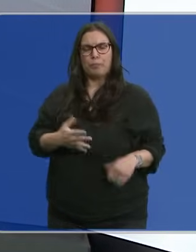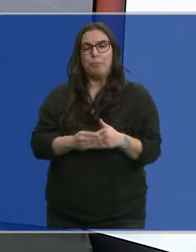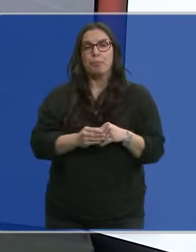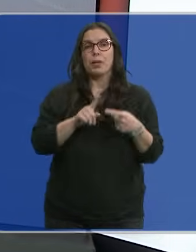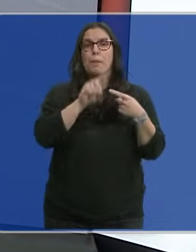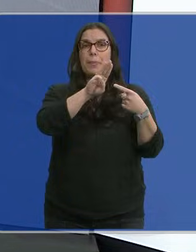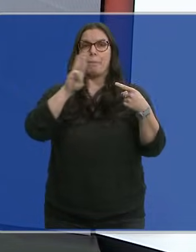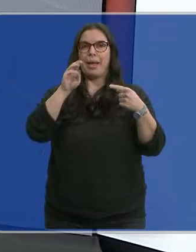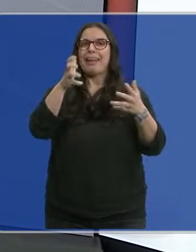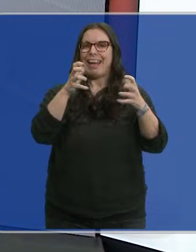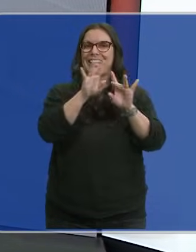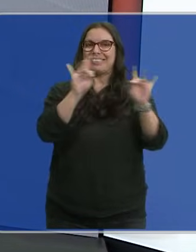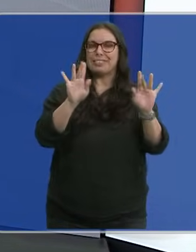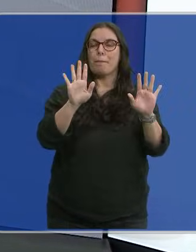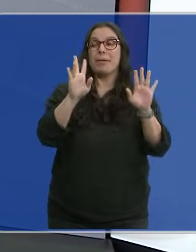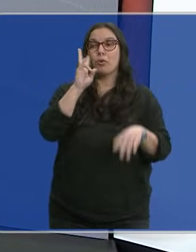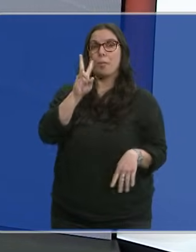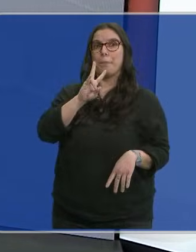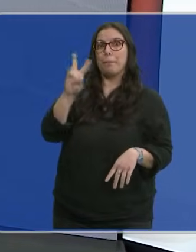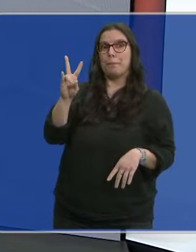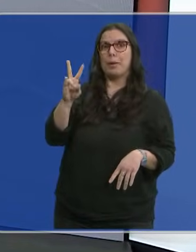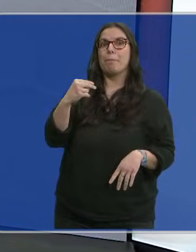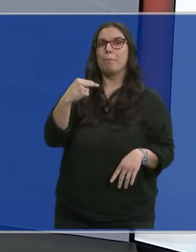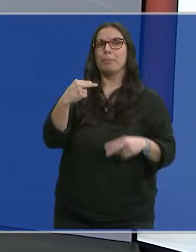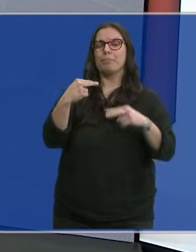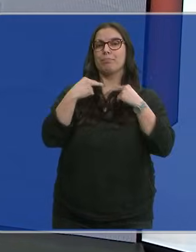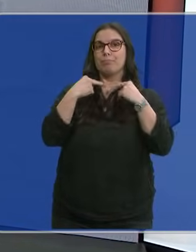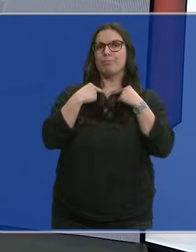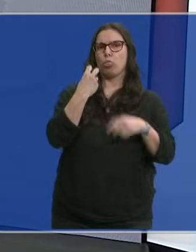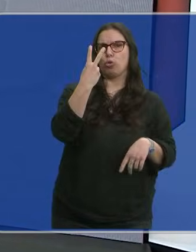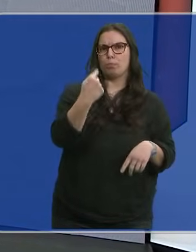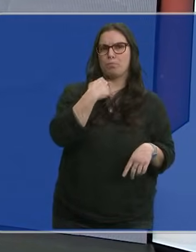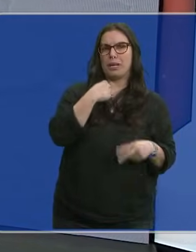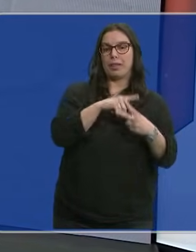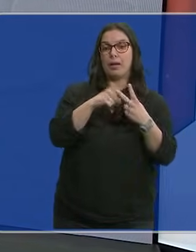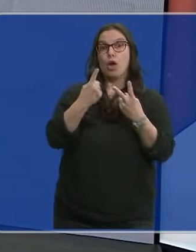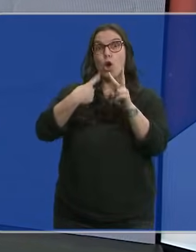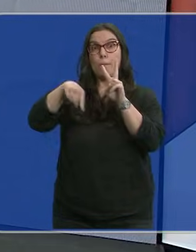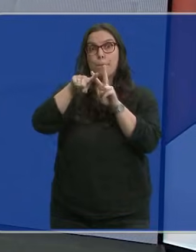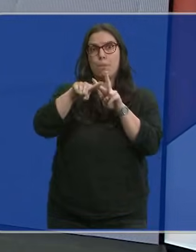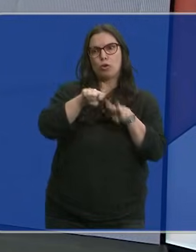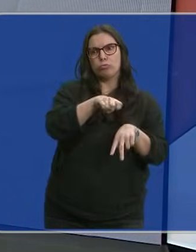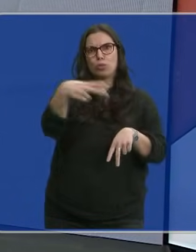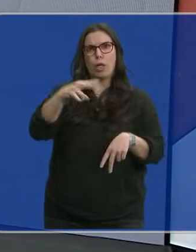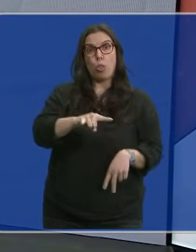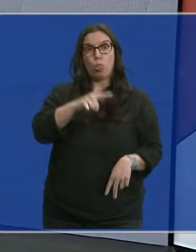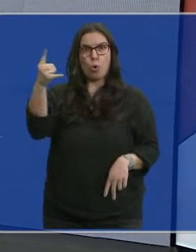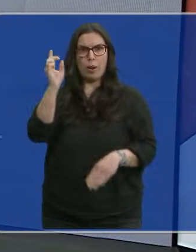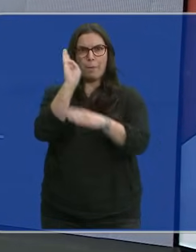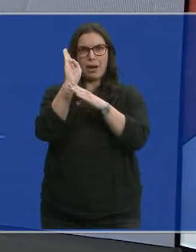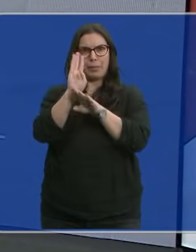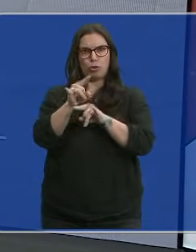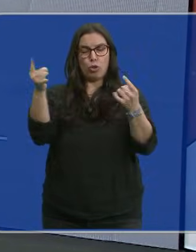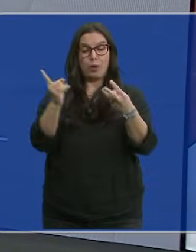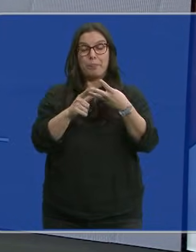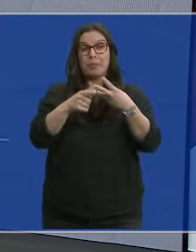PP gana los comicios, pero como ven, pierde 2 escaños. Vox, por su parte, duplica su presencia en el Parlamento y el PSOE